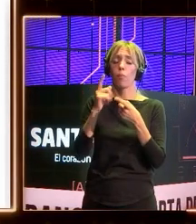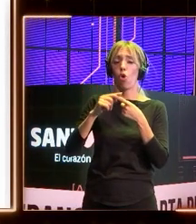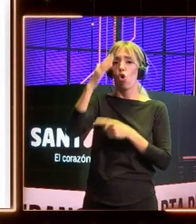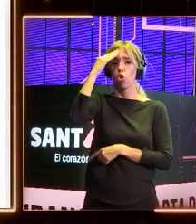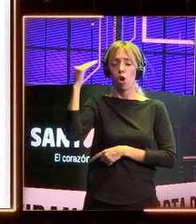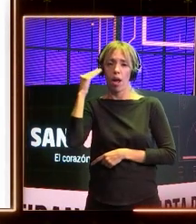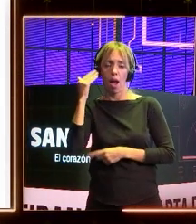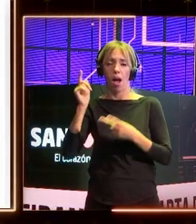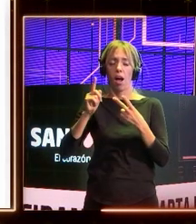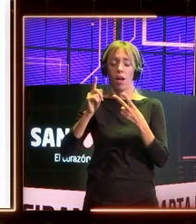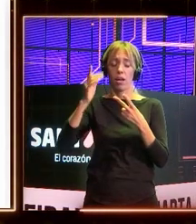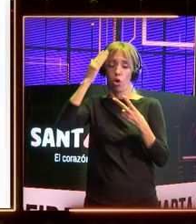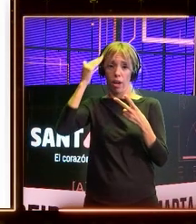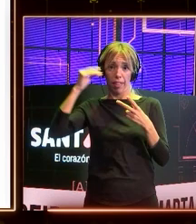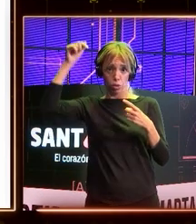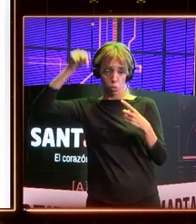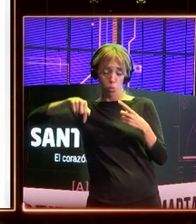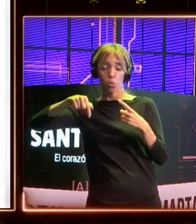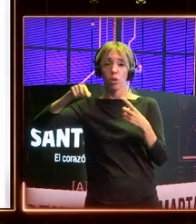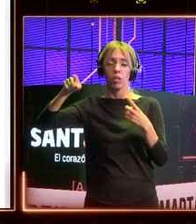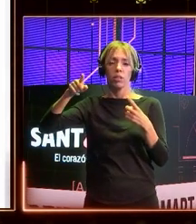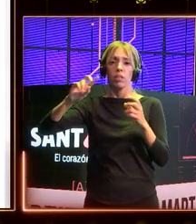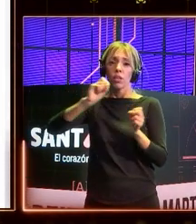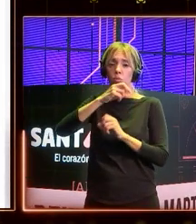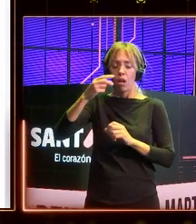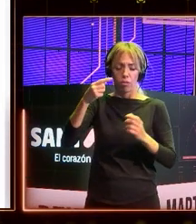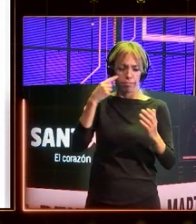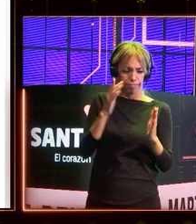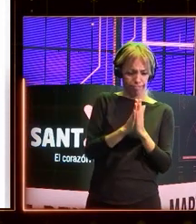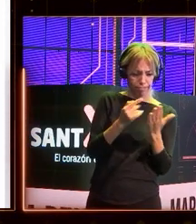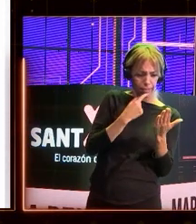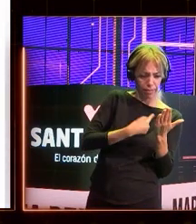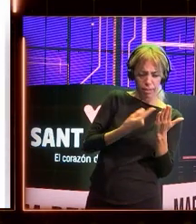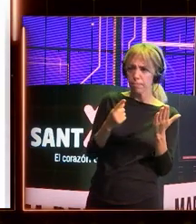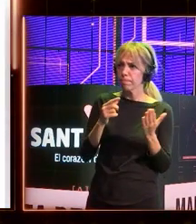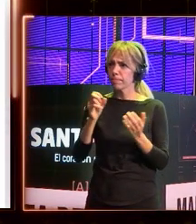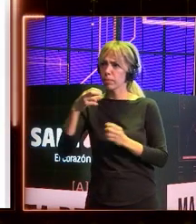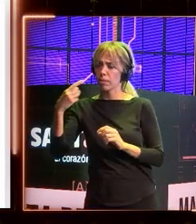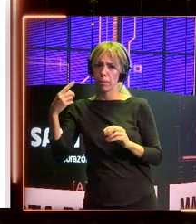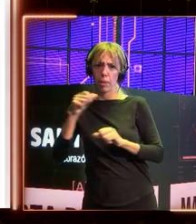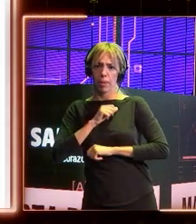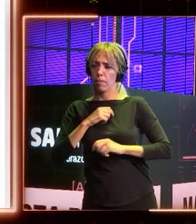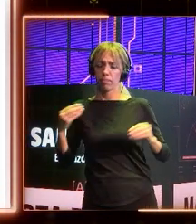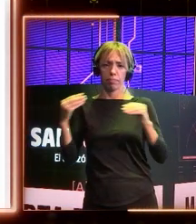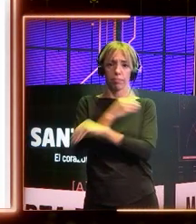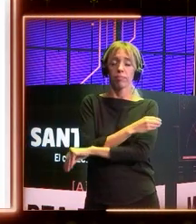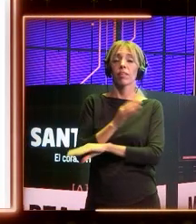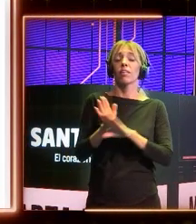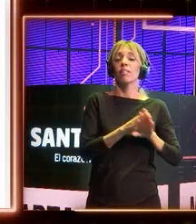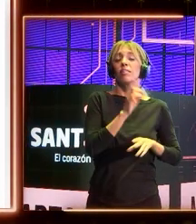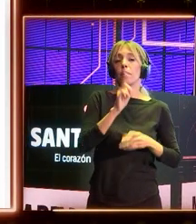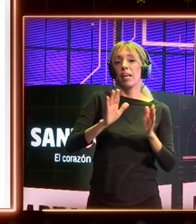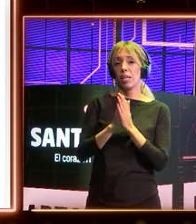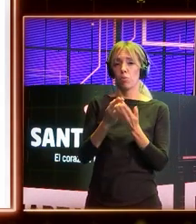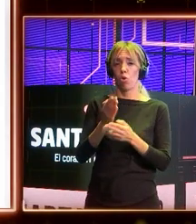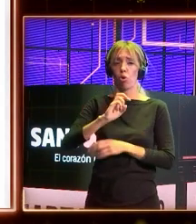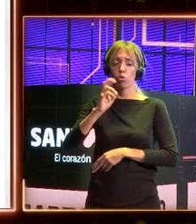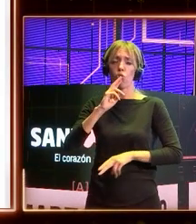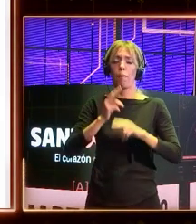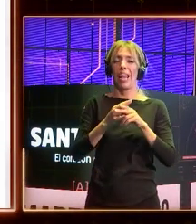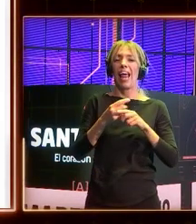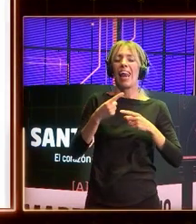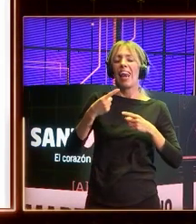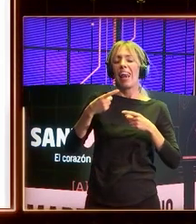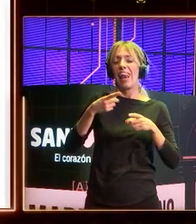Corea del Sur, y los resultados son completamente distintos a los que esperas. La guerra de los chips acaba de ser publicado, de hecho, y